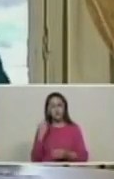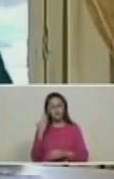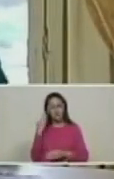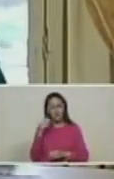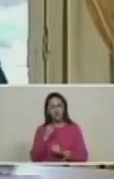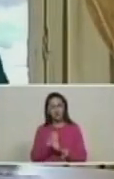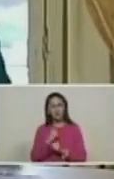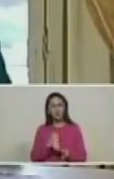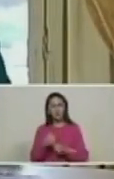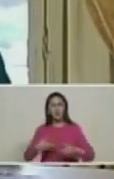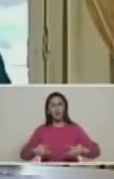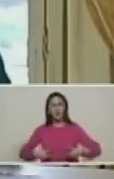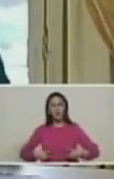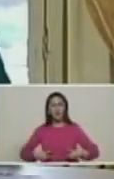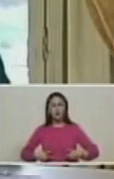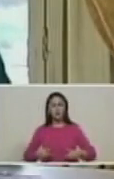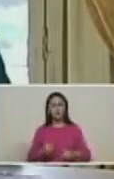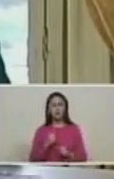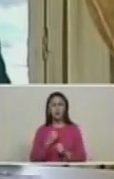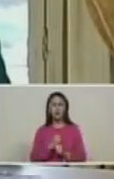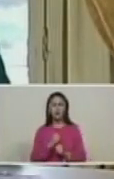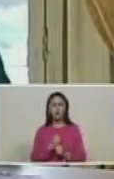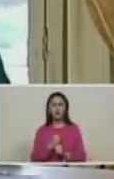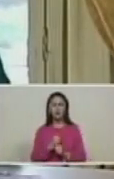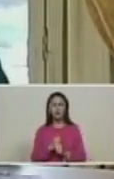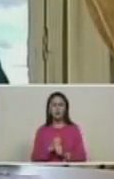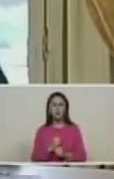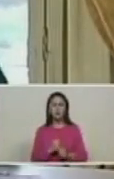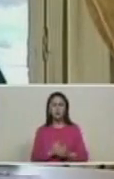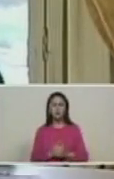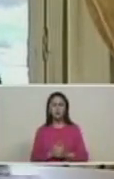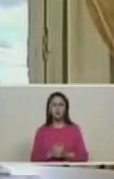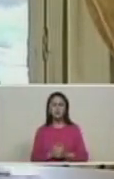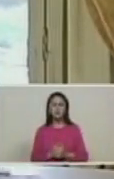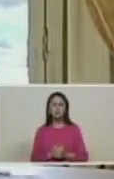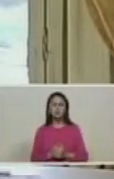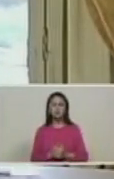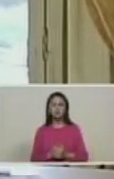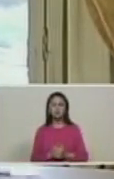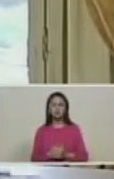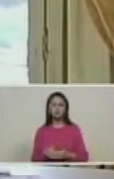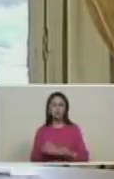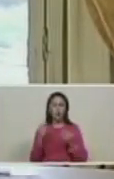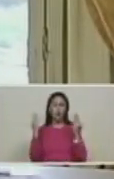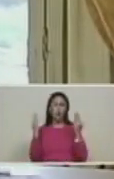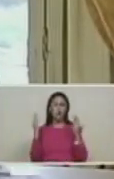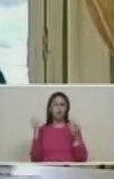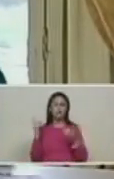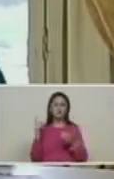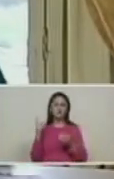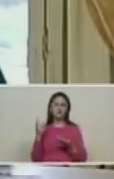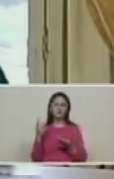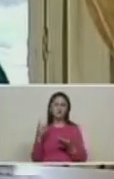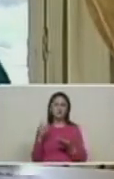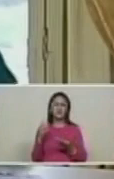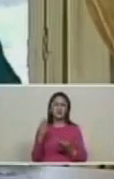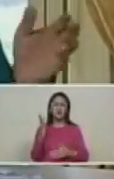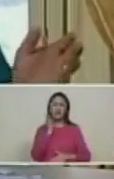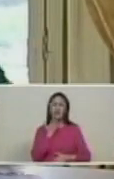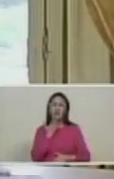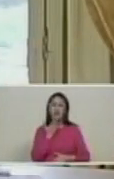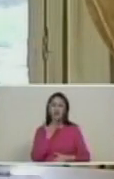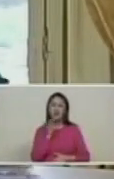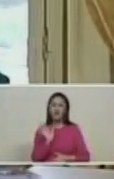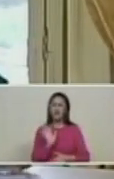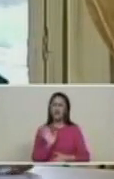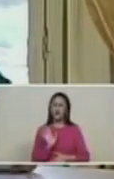el esfuerzo y el fruto del trabajo, y vayamos rompiendo con los esquemas de la dependencia, del ocio,